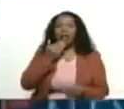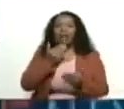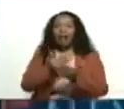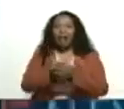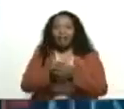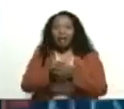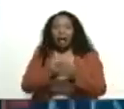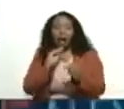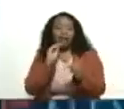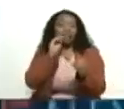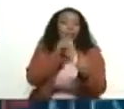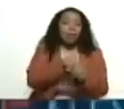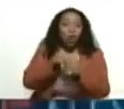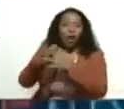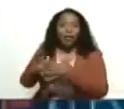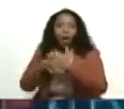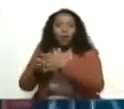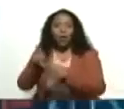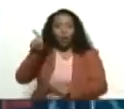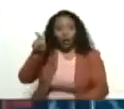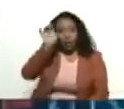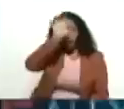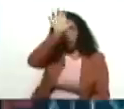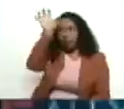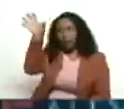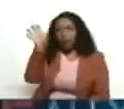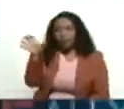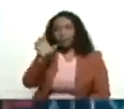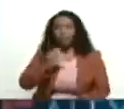los Estados Unidos de Norteamérica.